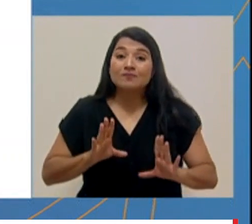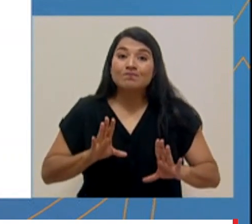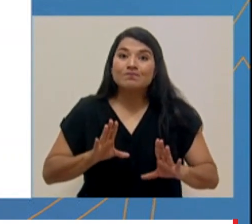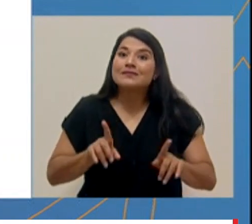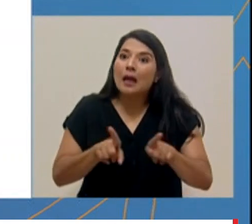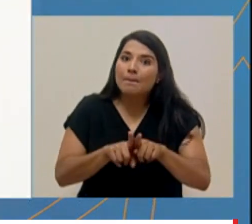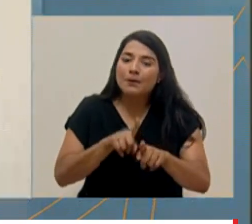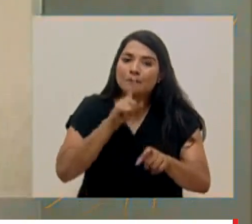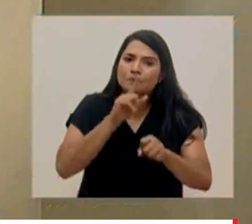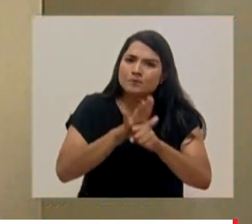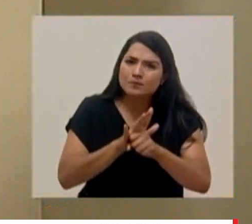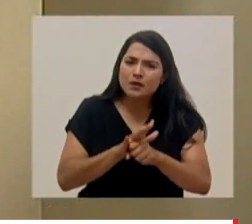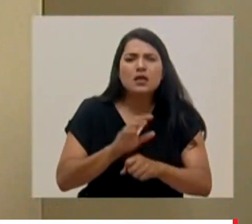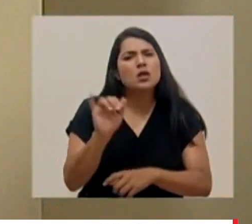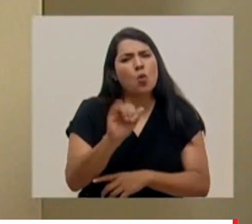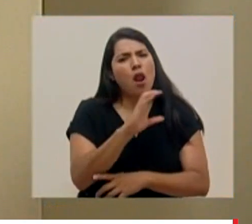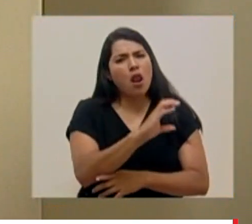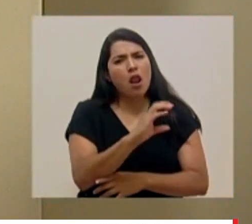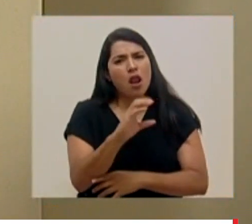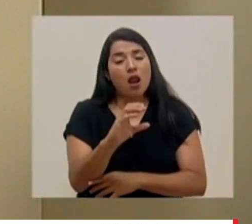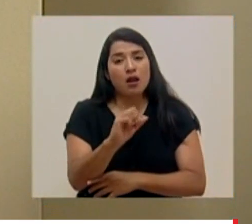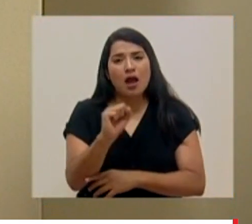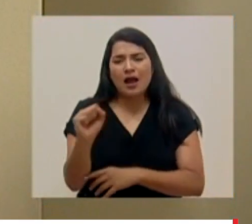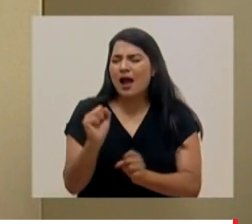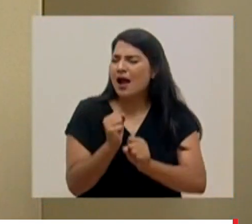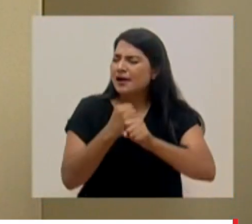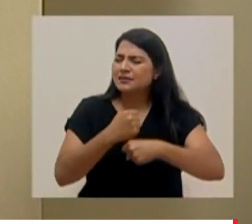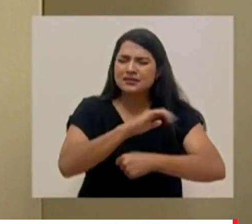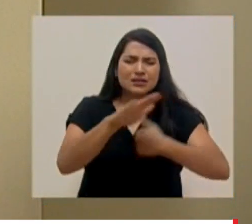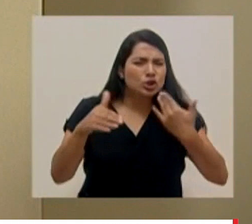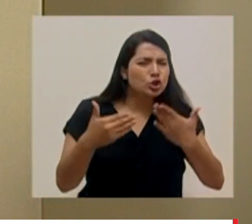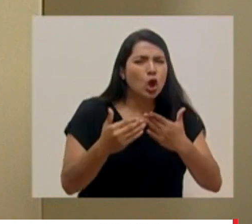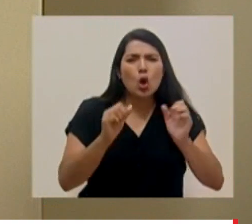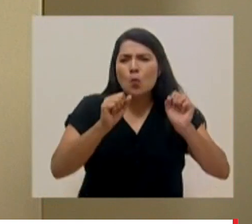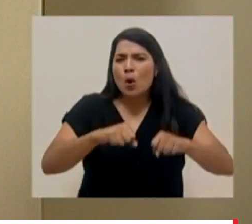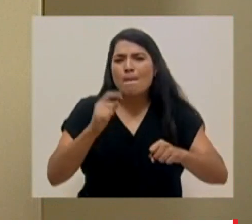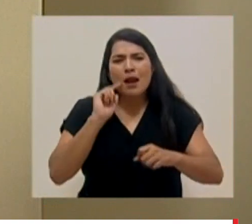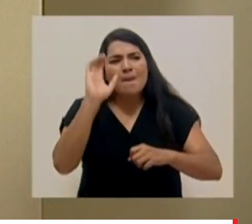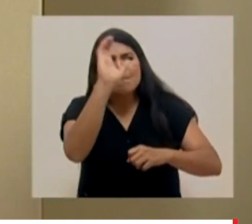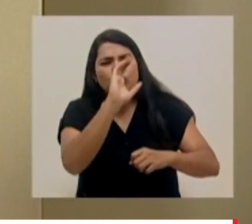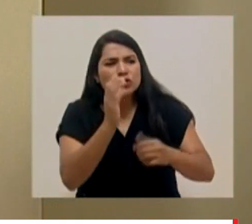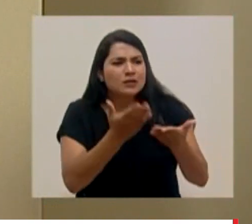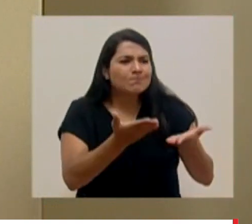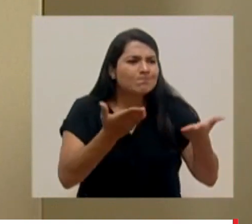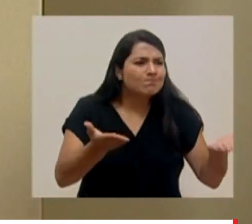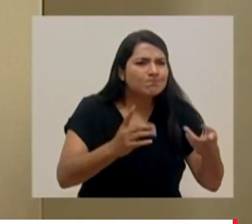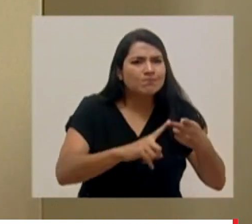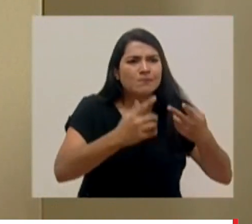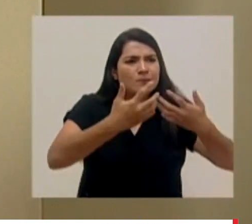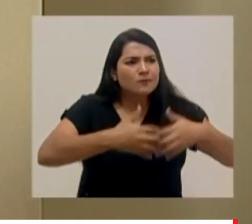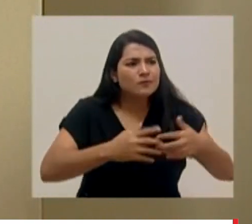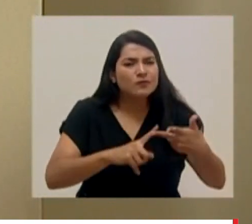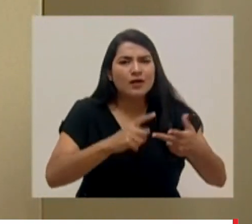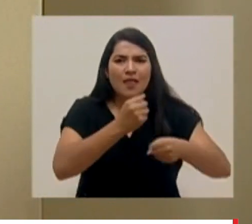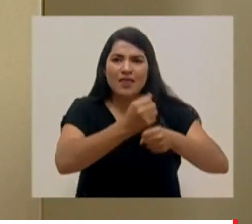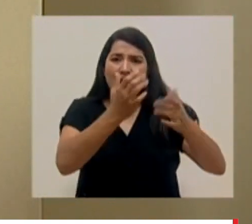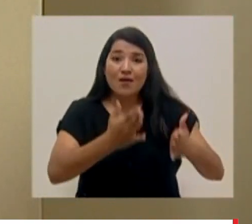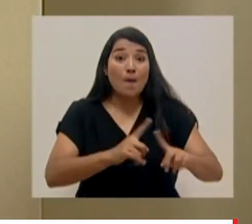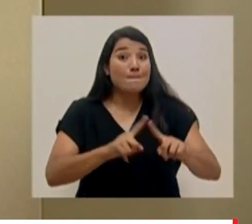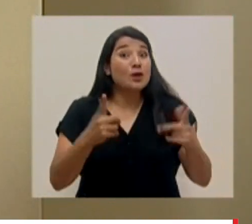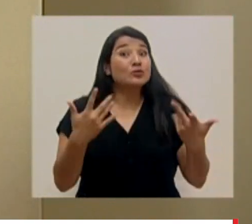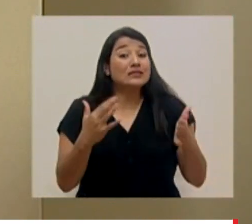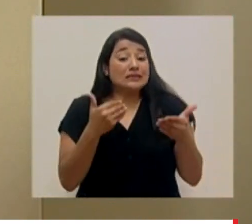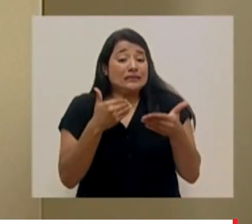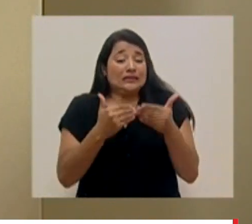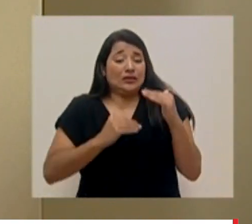lo posible por seguir buscando material, equipo, recurso humano, pero ya estamos llegando a los